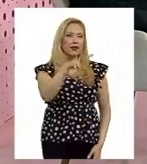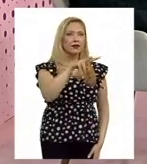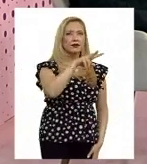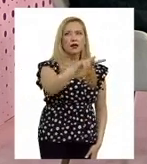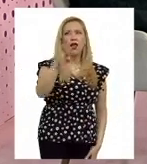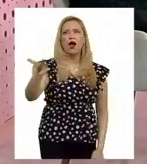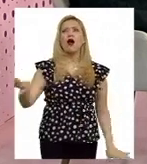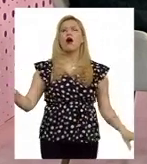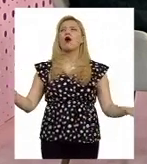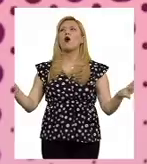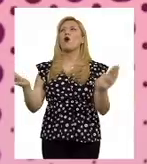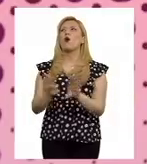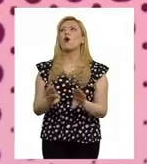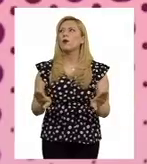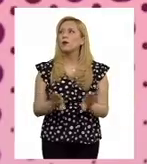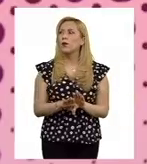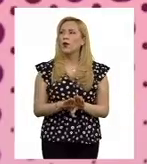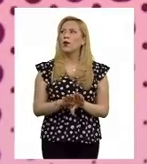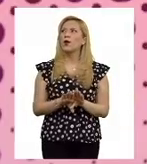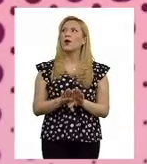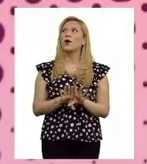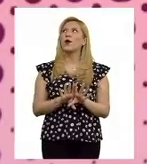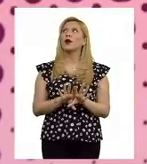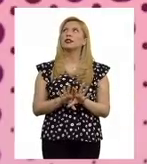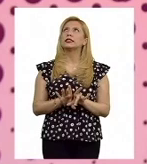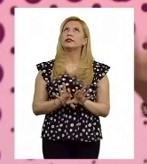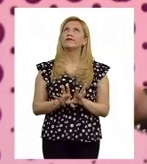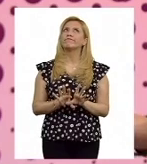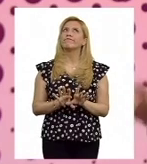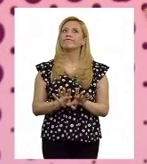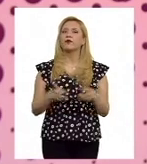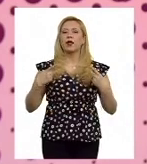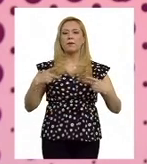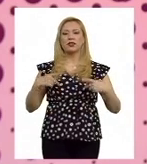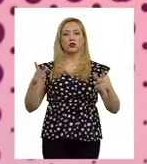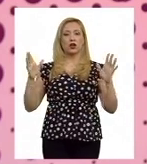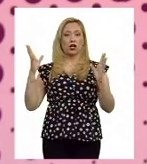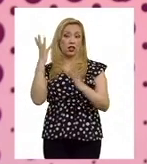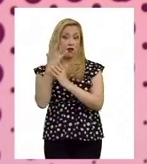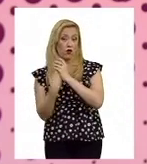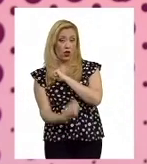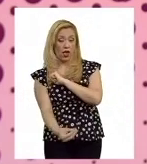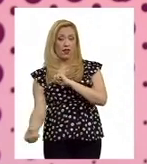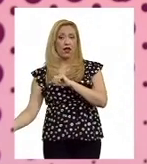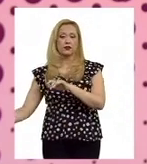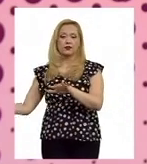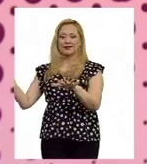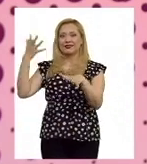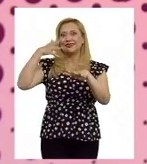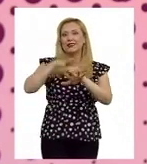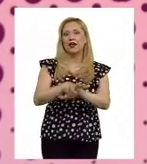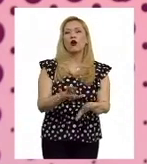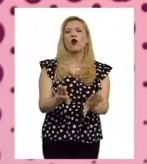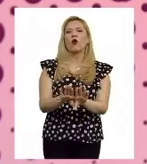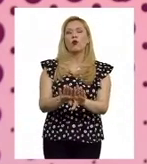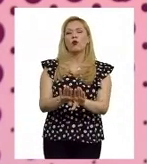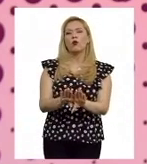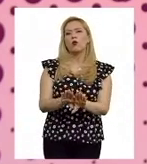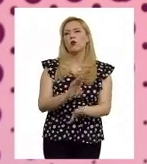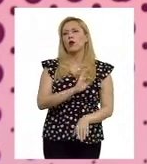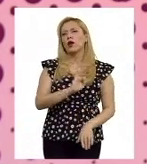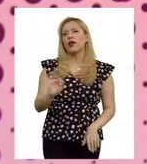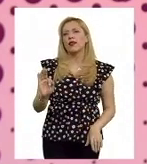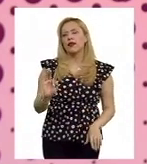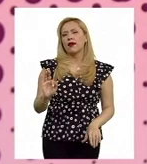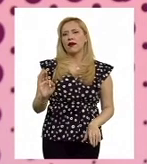de cómo también en la parte de integración de las personas refugiadas, por ejemplo, se puede incorporar el